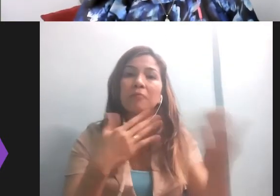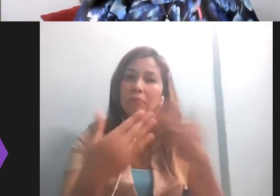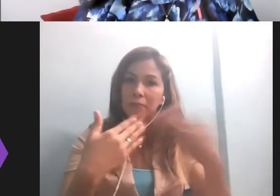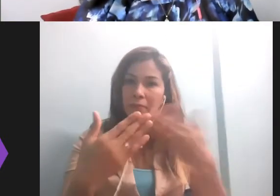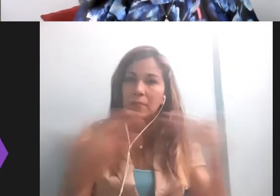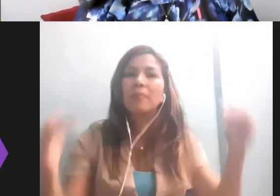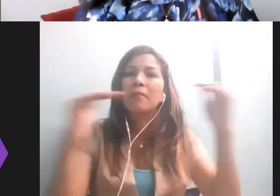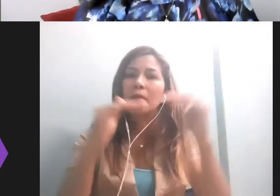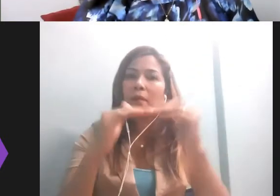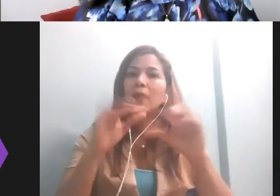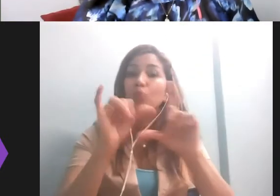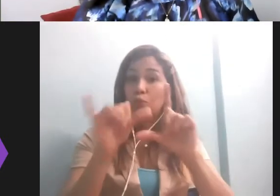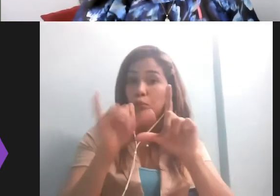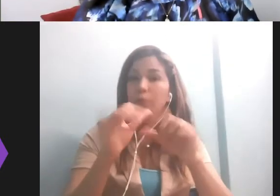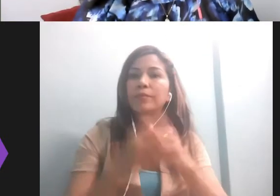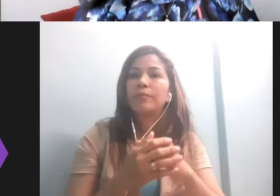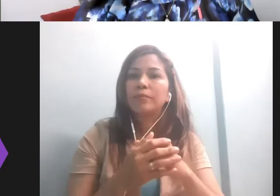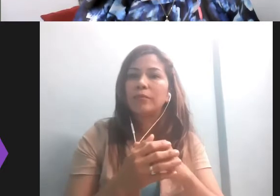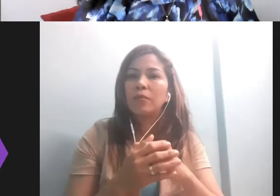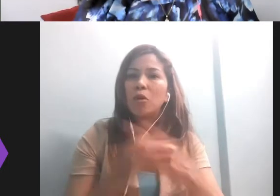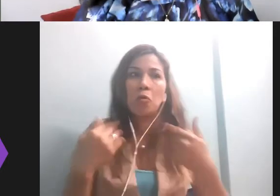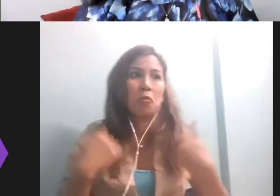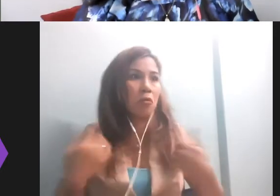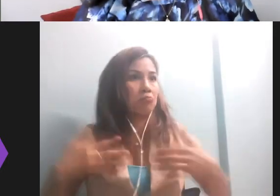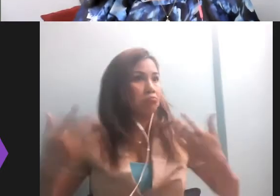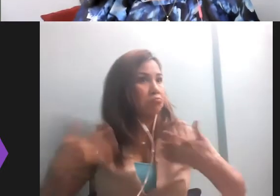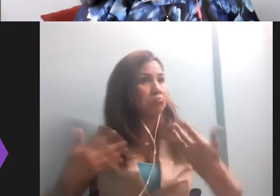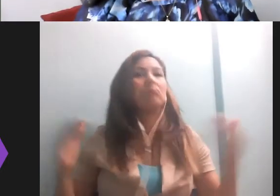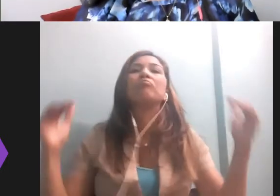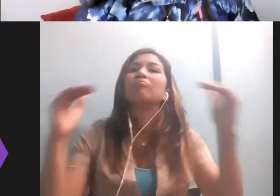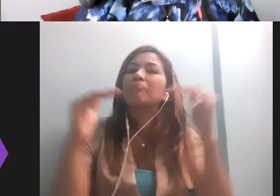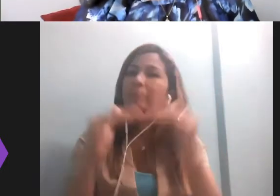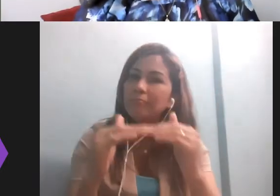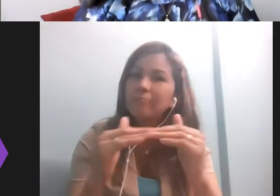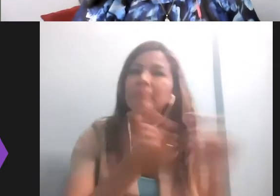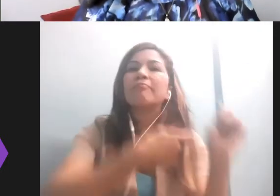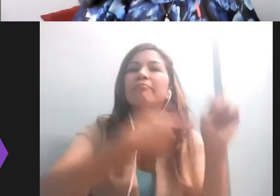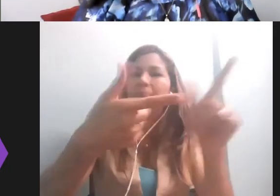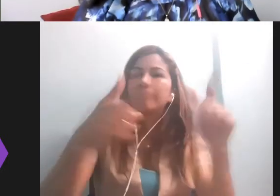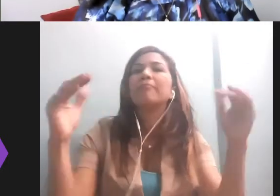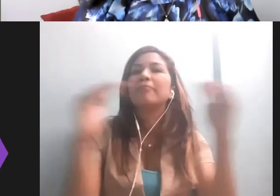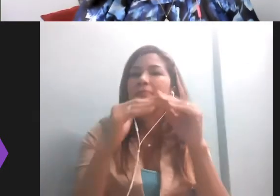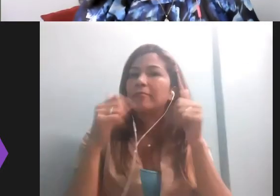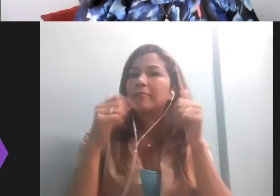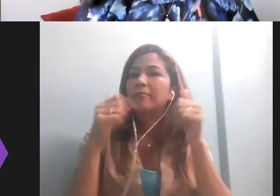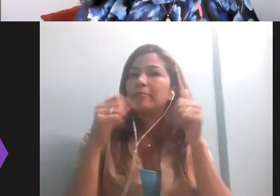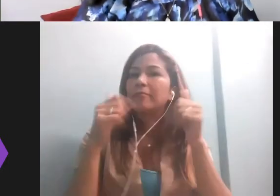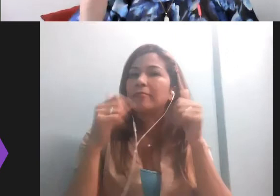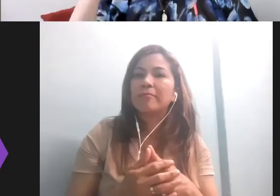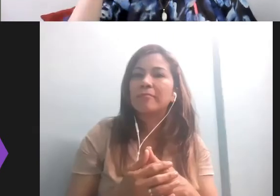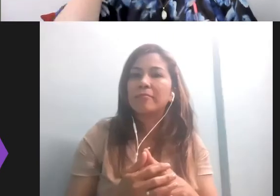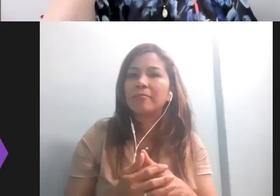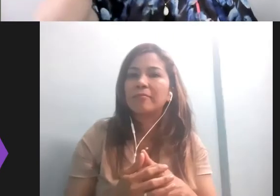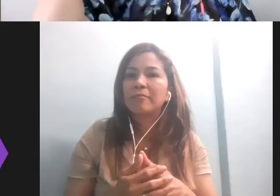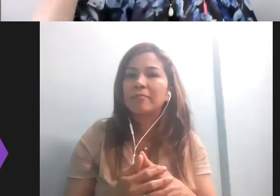canal, yo los veo que ellos están súper adaptados en sus lugares donde están realmente. O sea, y probablemente, tú sabes que uno se va a adaptar